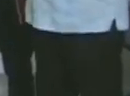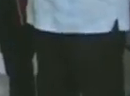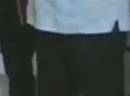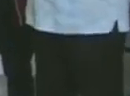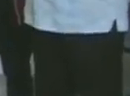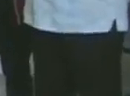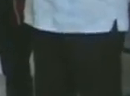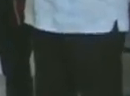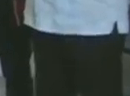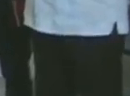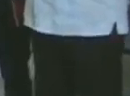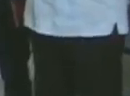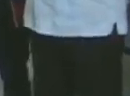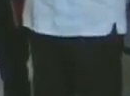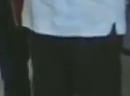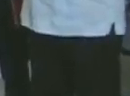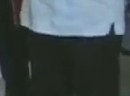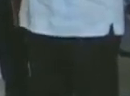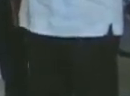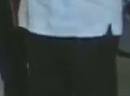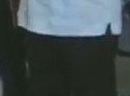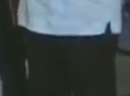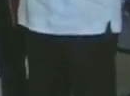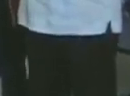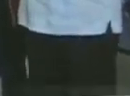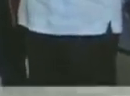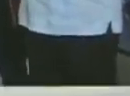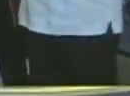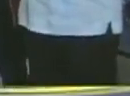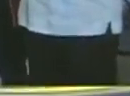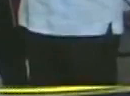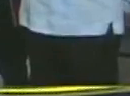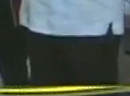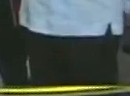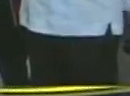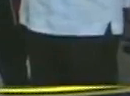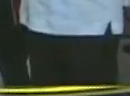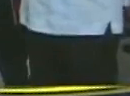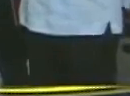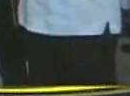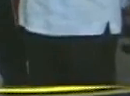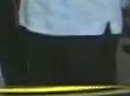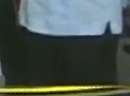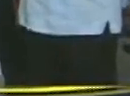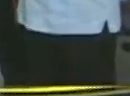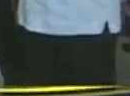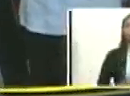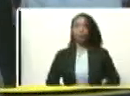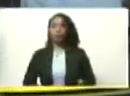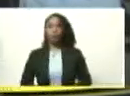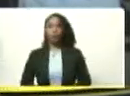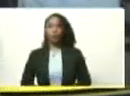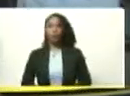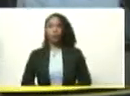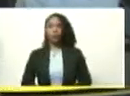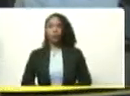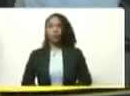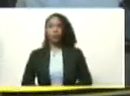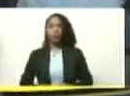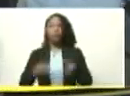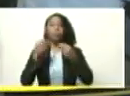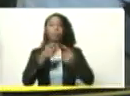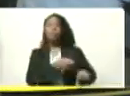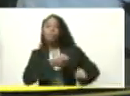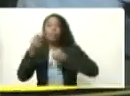distributivo, logístico y el tremendo esfuerzo del poder popular con su gobierno revolucionario para llevar